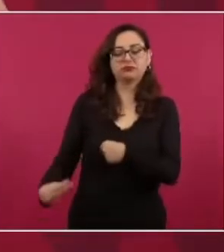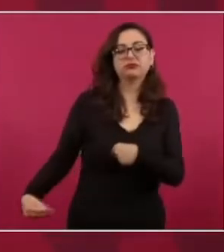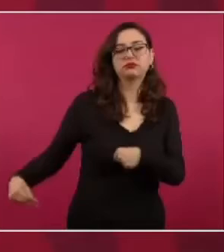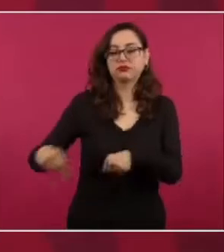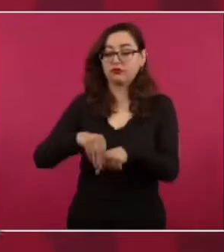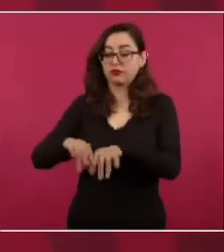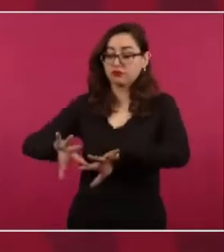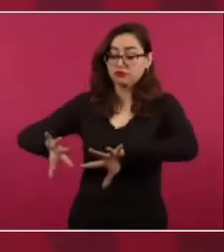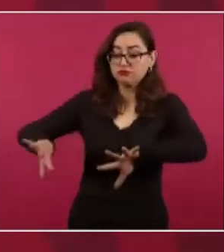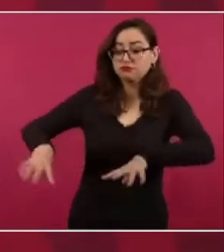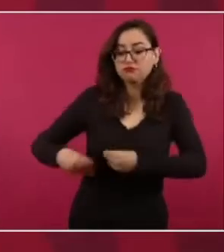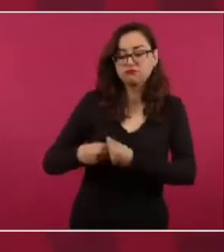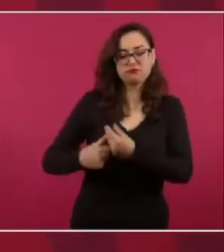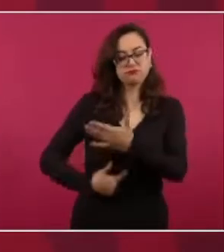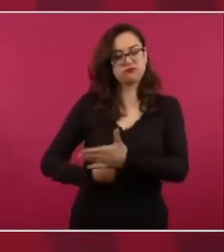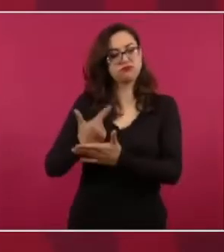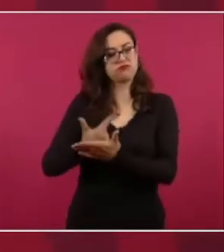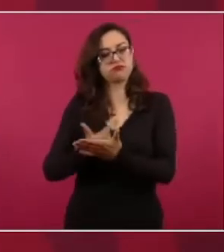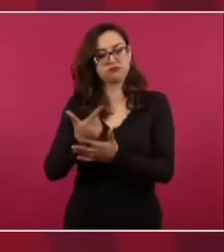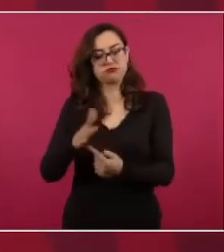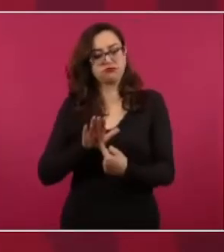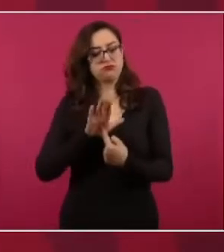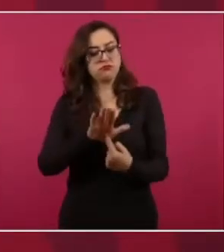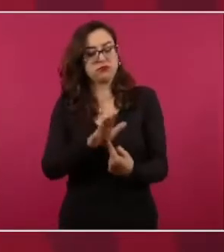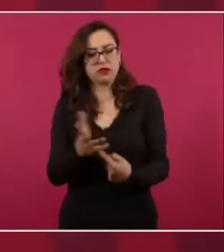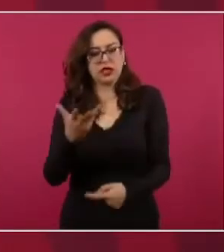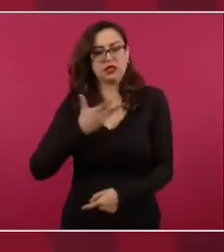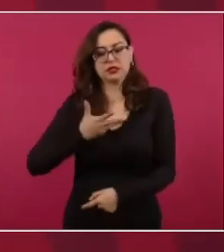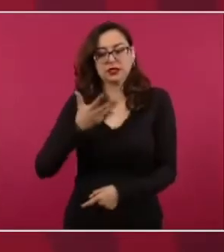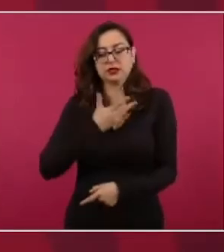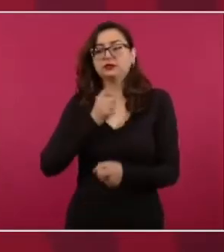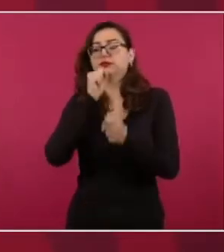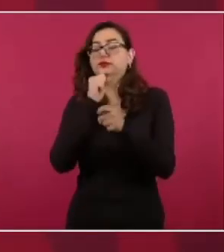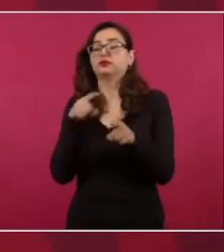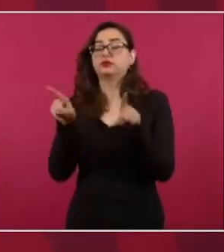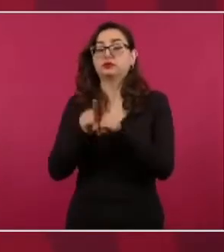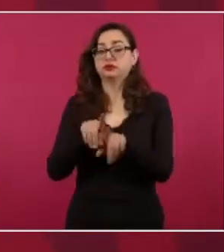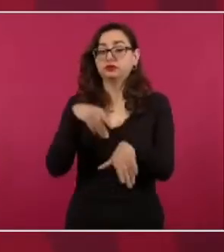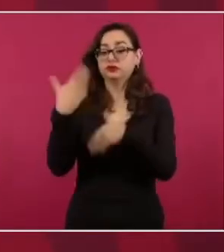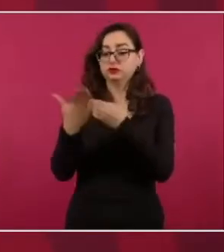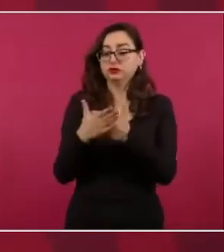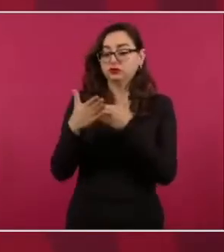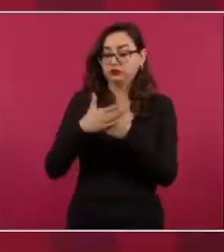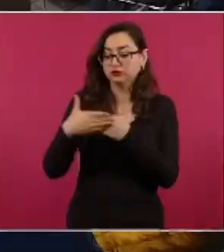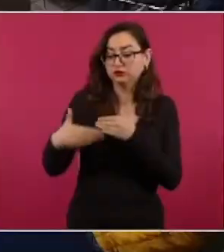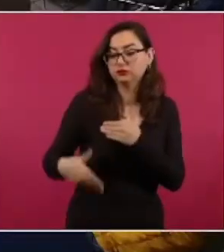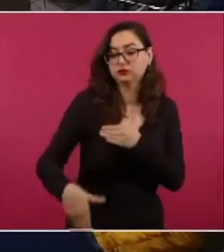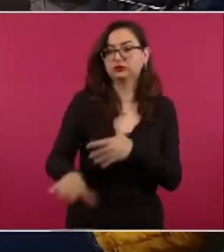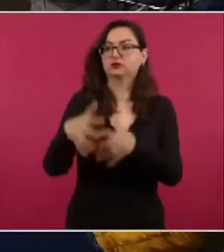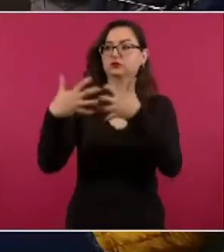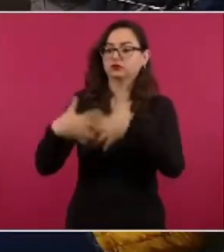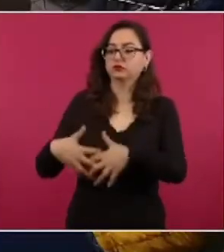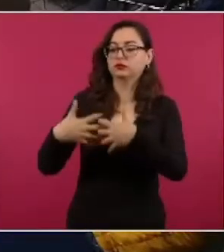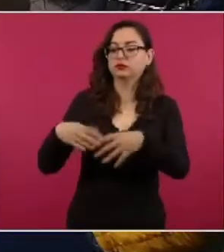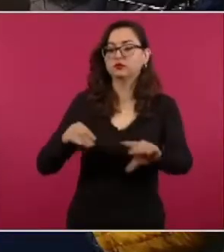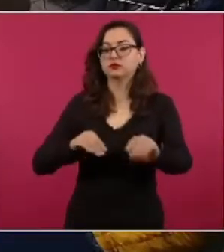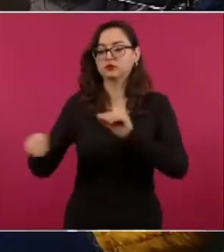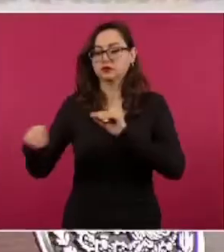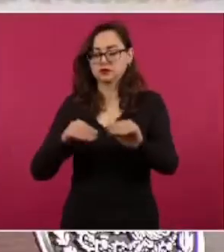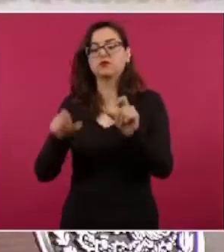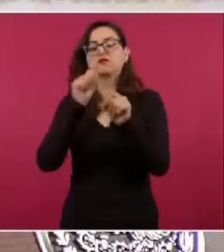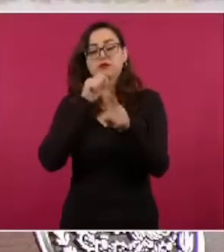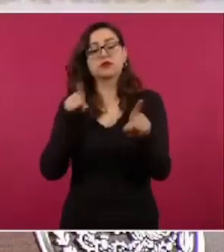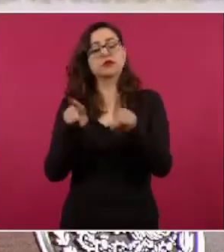que va a implicar la operación de la refinería. Pero estamos muy contentos